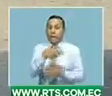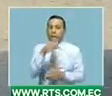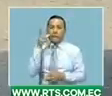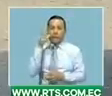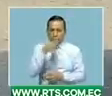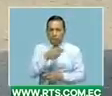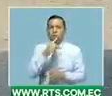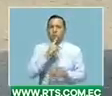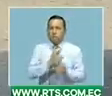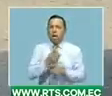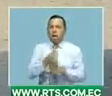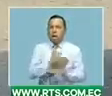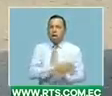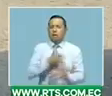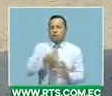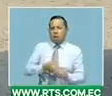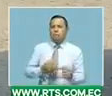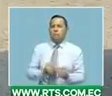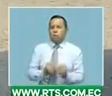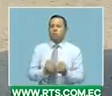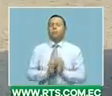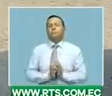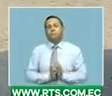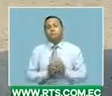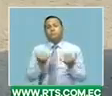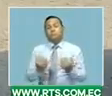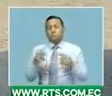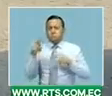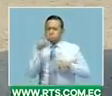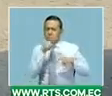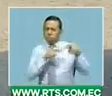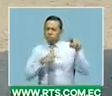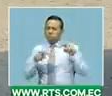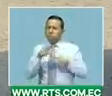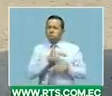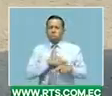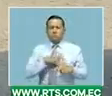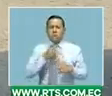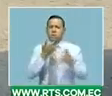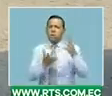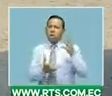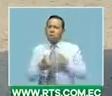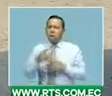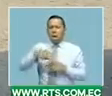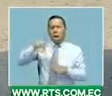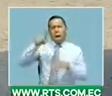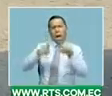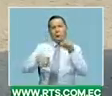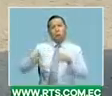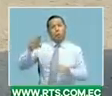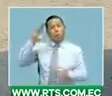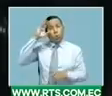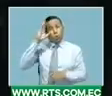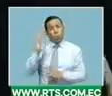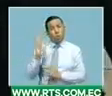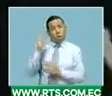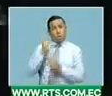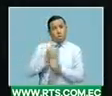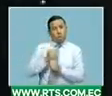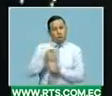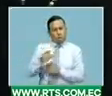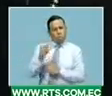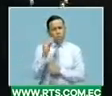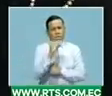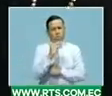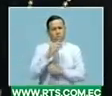de verificar a lo mejor vinculaciones con algunos de estos guardias que dieron información con las bandas delictivas. Las autoridades